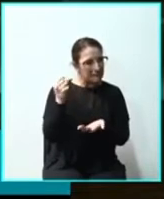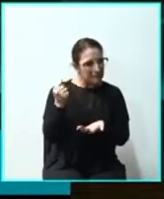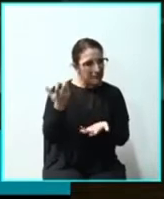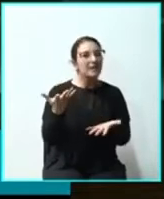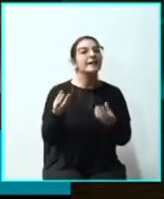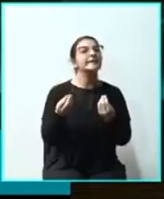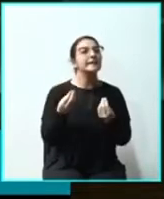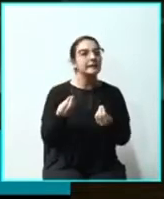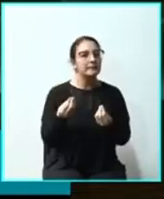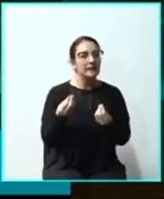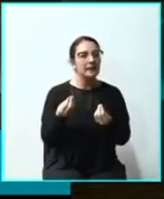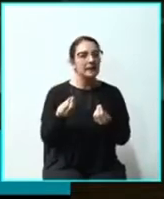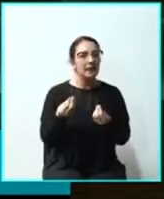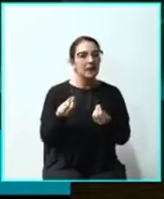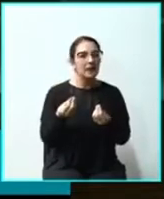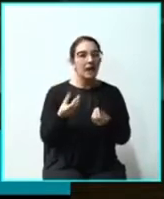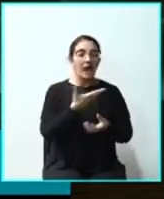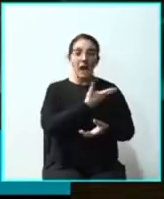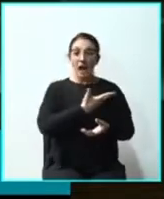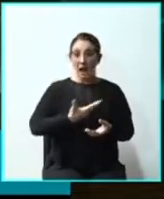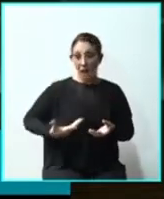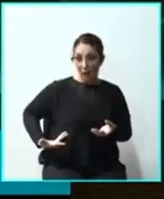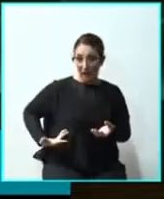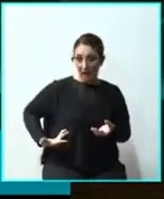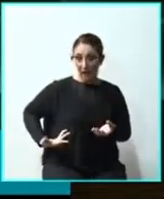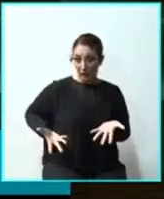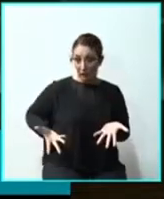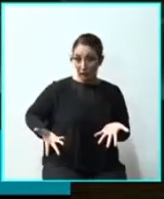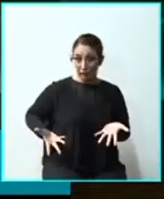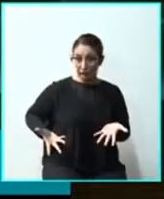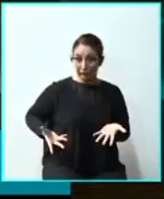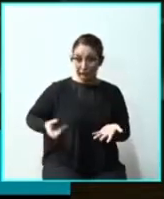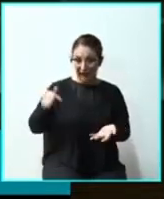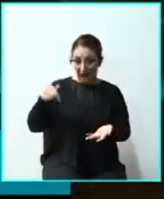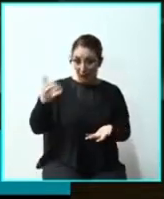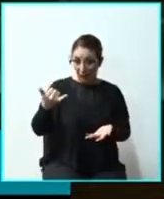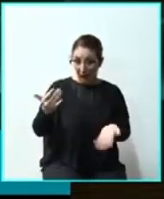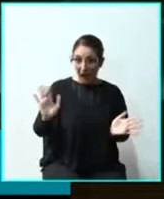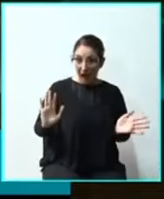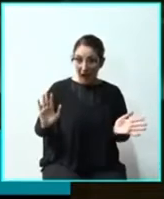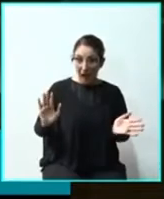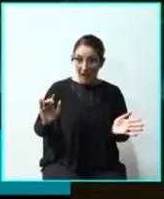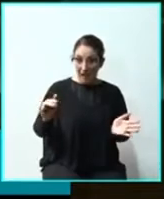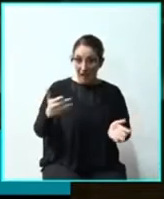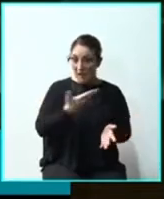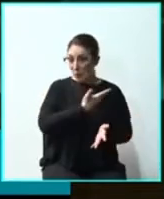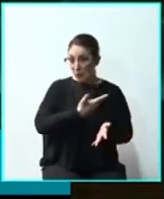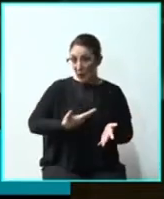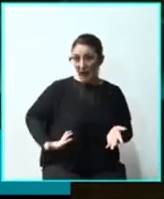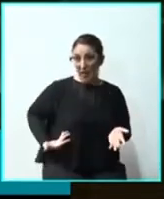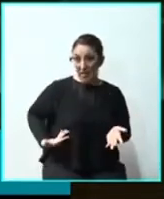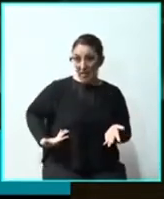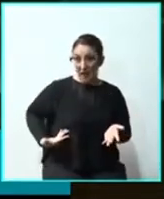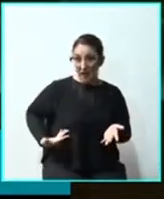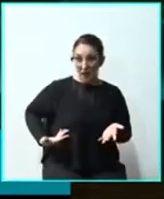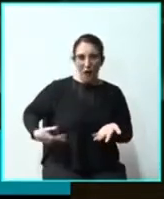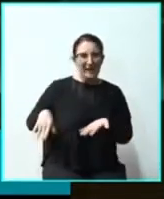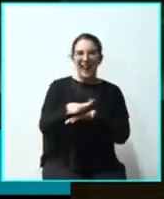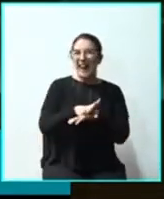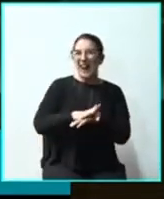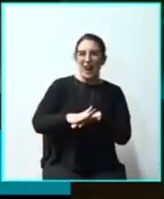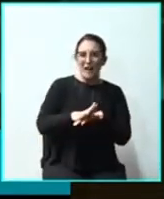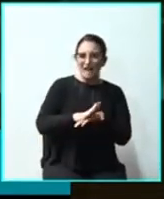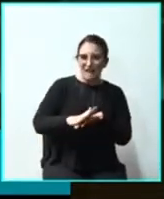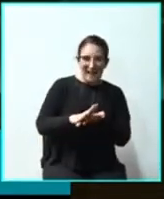fondo que parte es que el Estado que tenemos es un Estado que lo esencial representa un instrumento